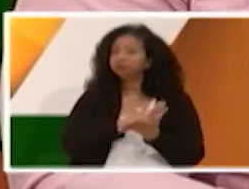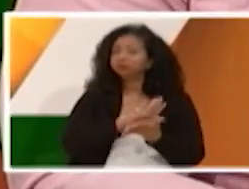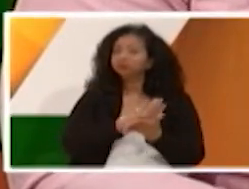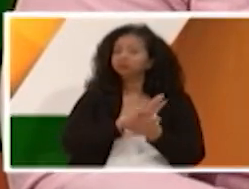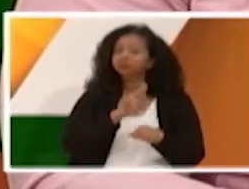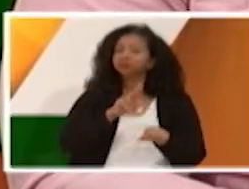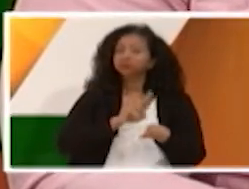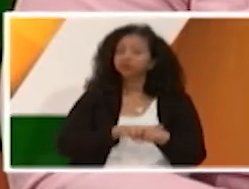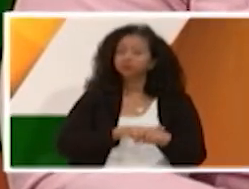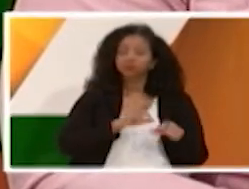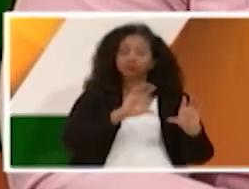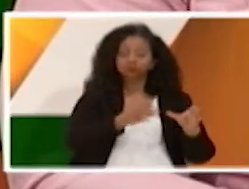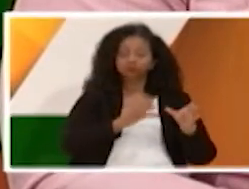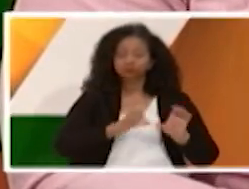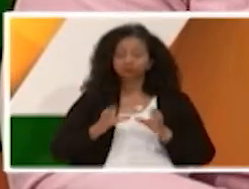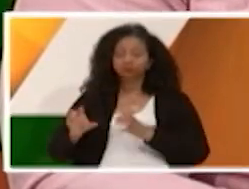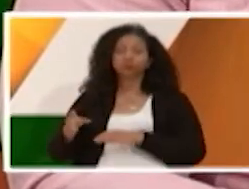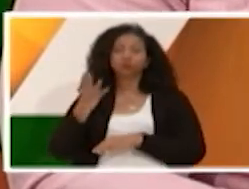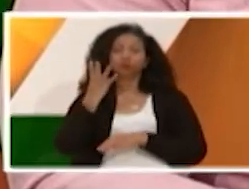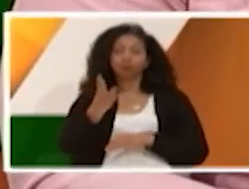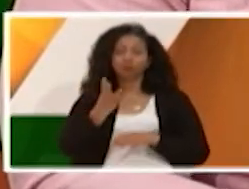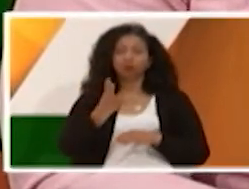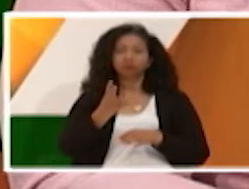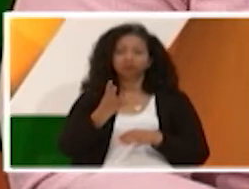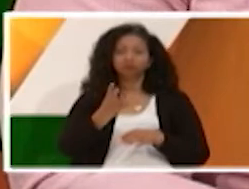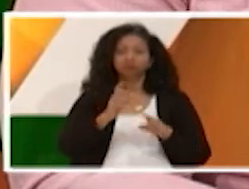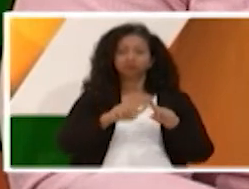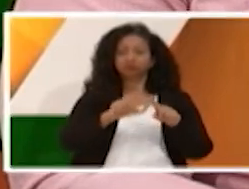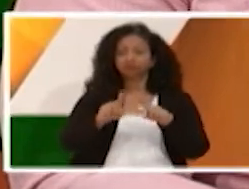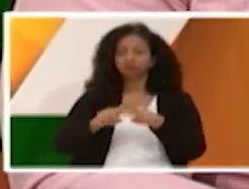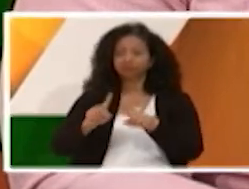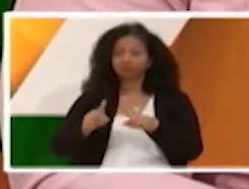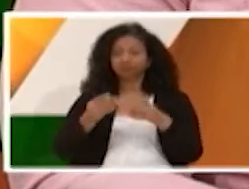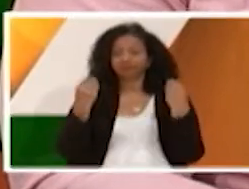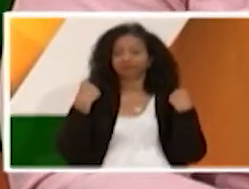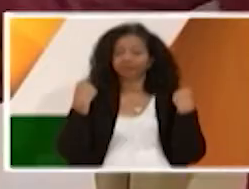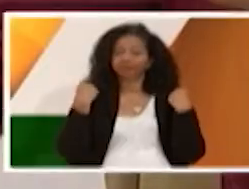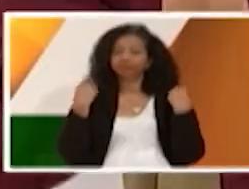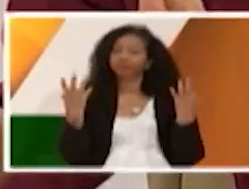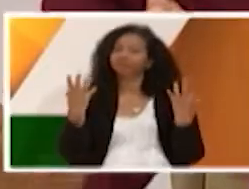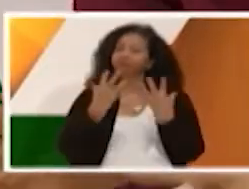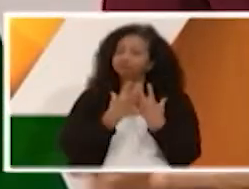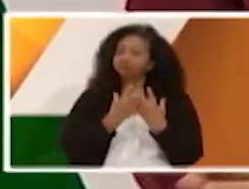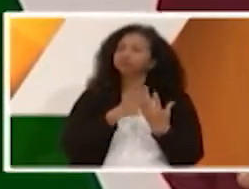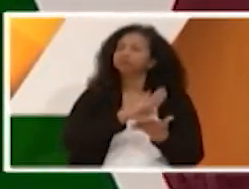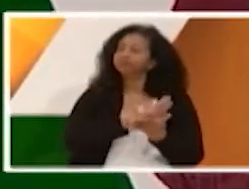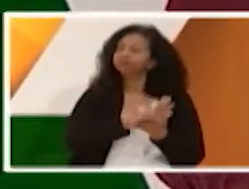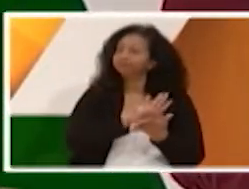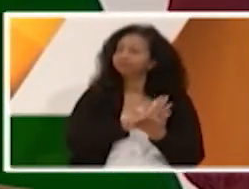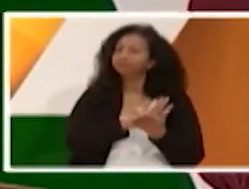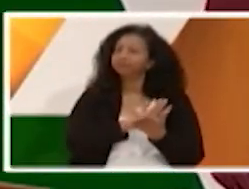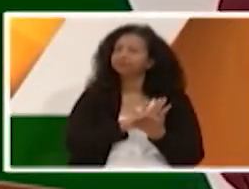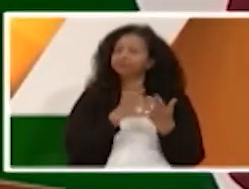clasificatoria 4 disciplinas de deporte adaptado. 4 disciplinas. En los Juegos Escolares. En los Juegos Escolares.